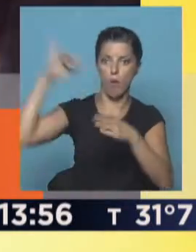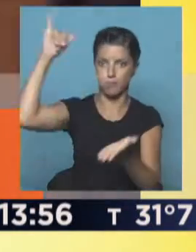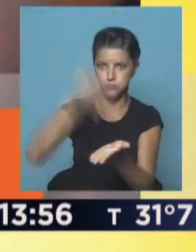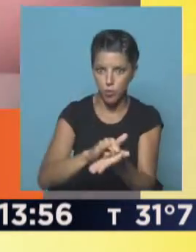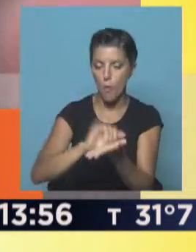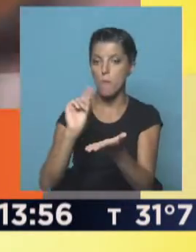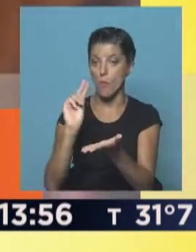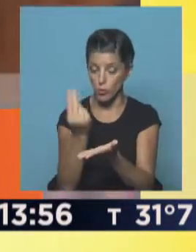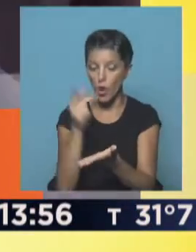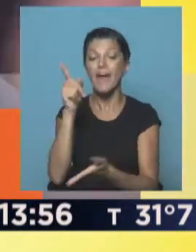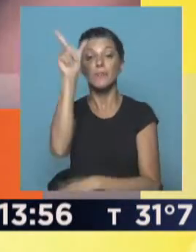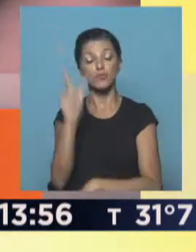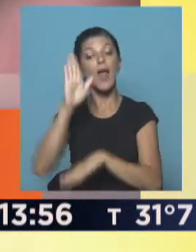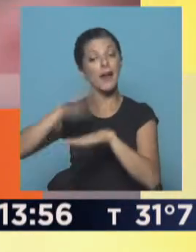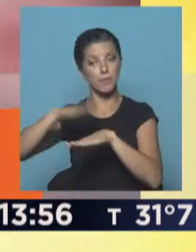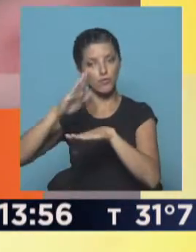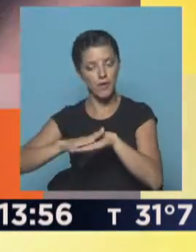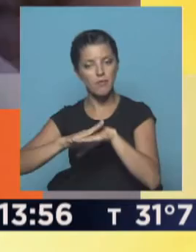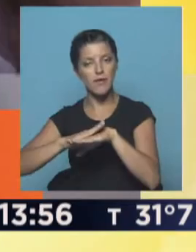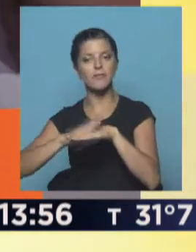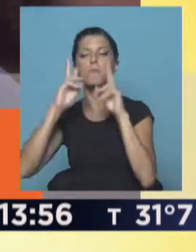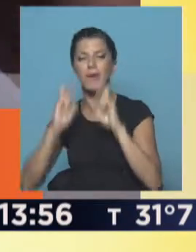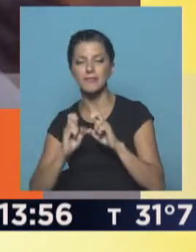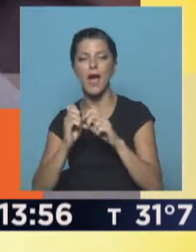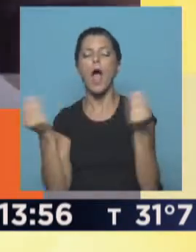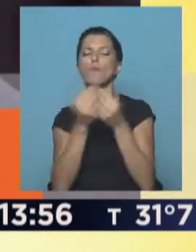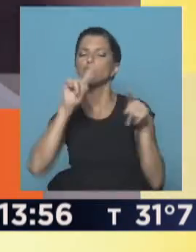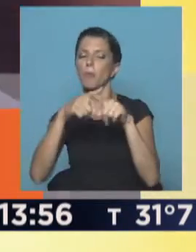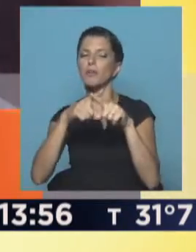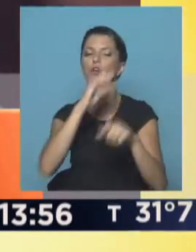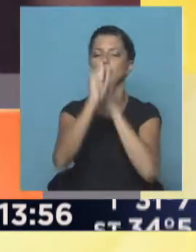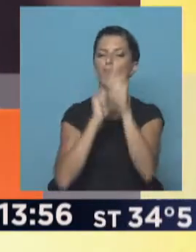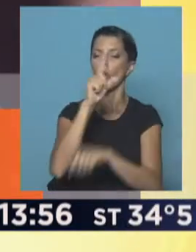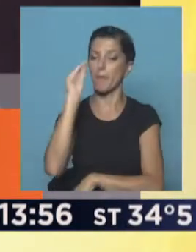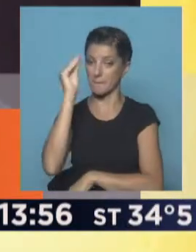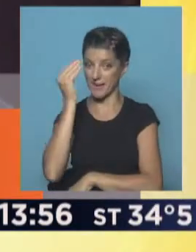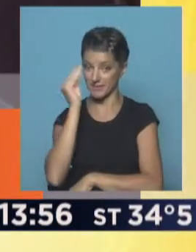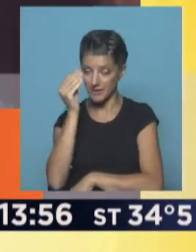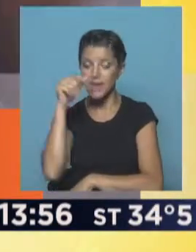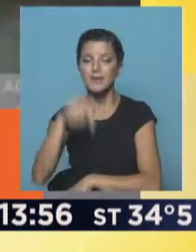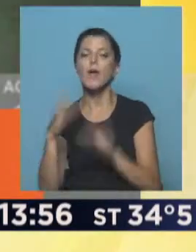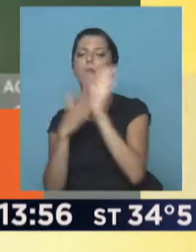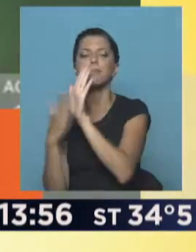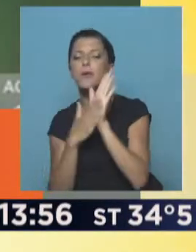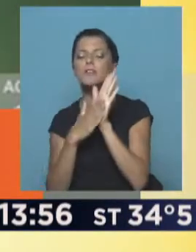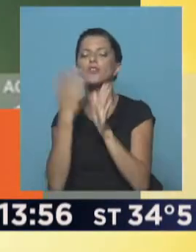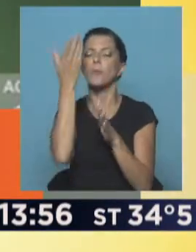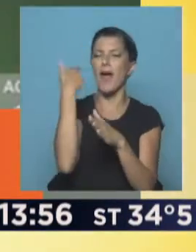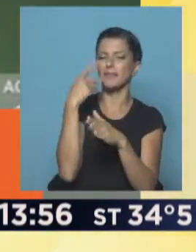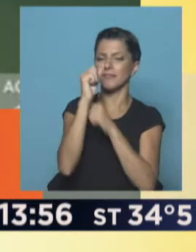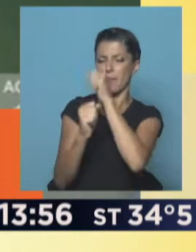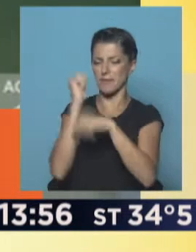magistrado llevaba adelante una investigación que involucra a gran parte de la clase política y empresarial brasileña y seguía la pista de sobornos pagados por